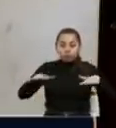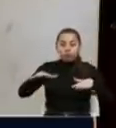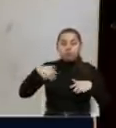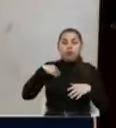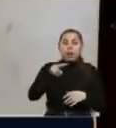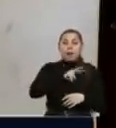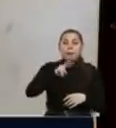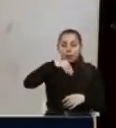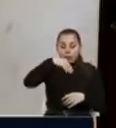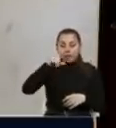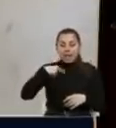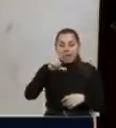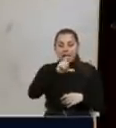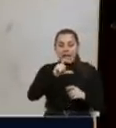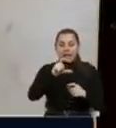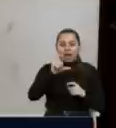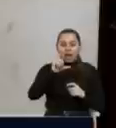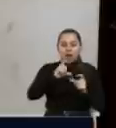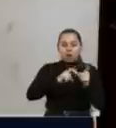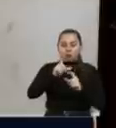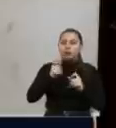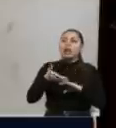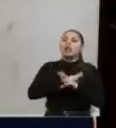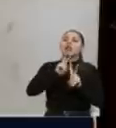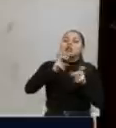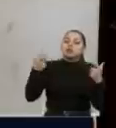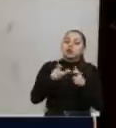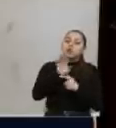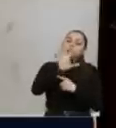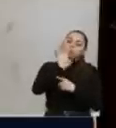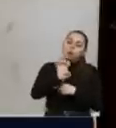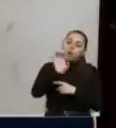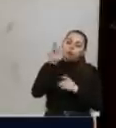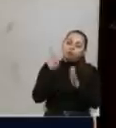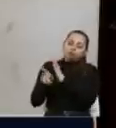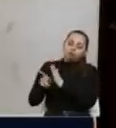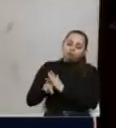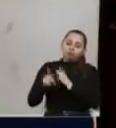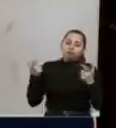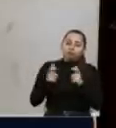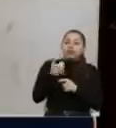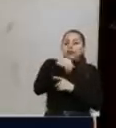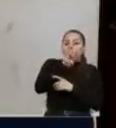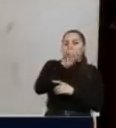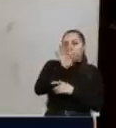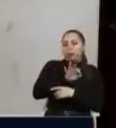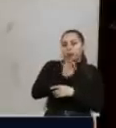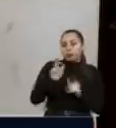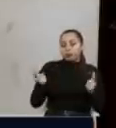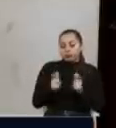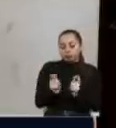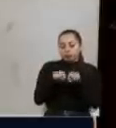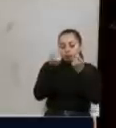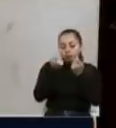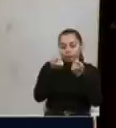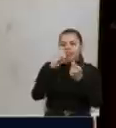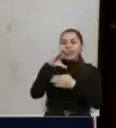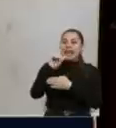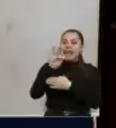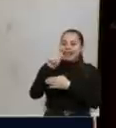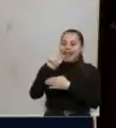Cauca, 59 homicidios menos, reducción del 18%. En el Catatumbo,